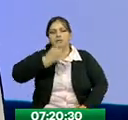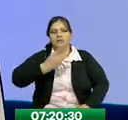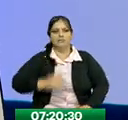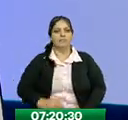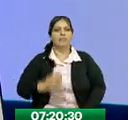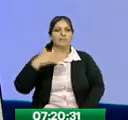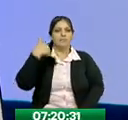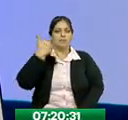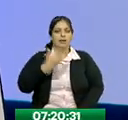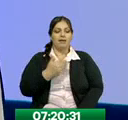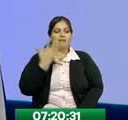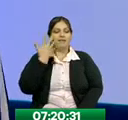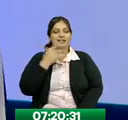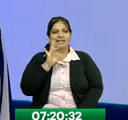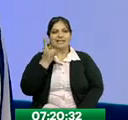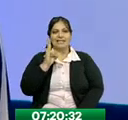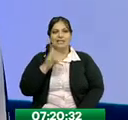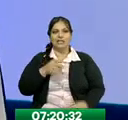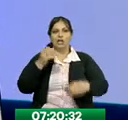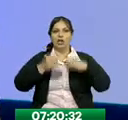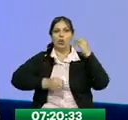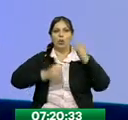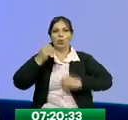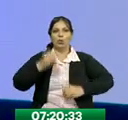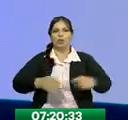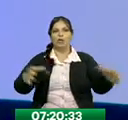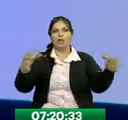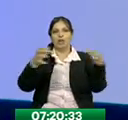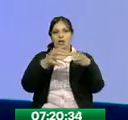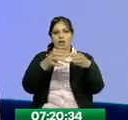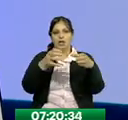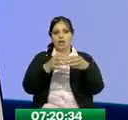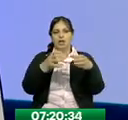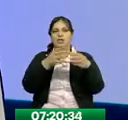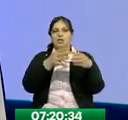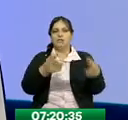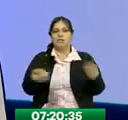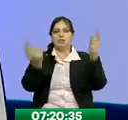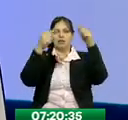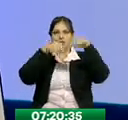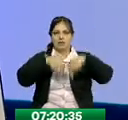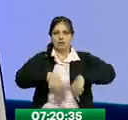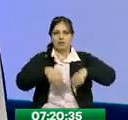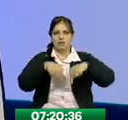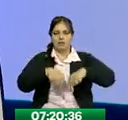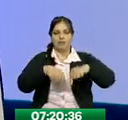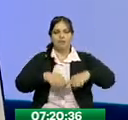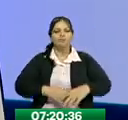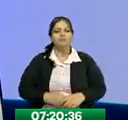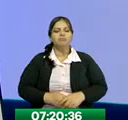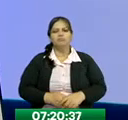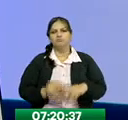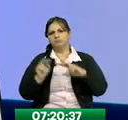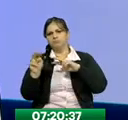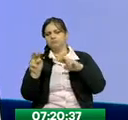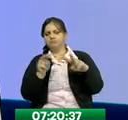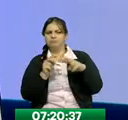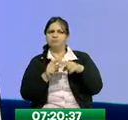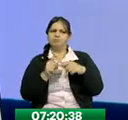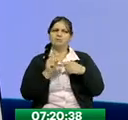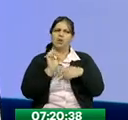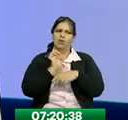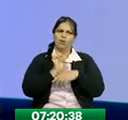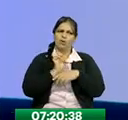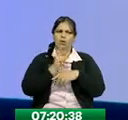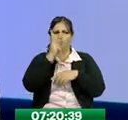equivoco, ellos también han visto con muy buenos ojos este interés de postulación de Ecuador en conjunto con los otros países,